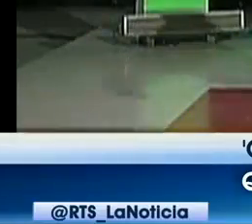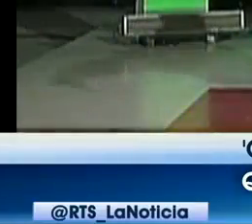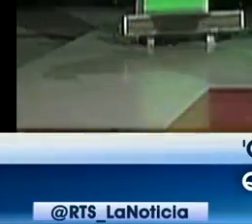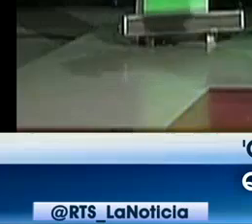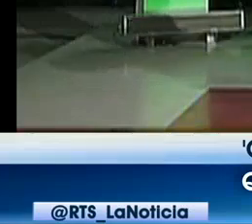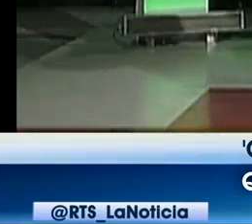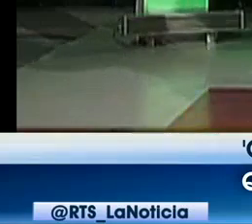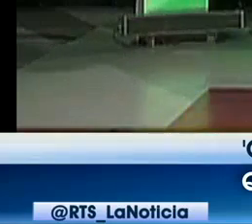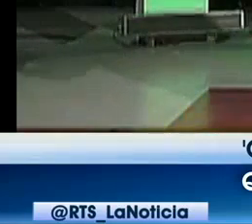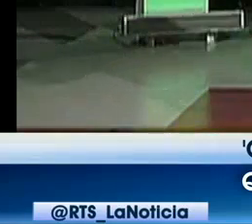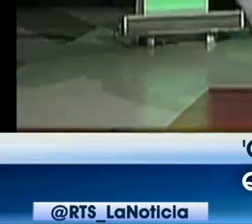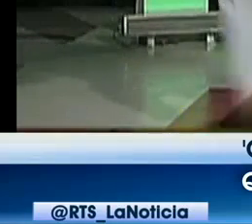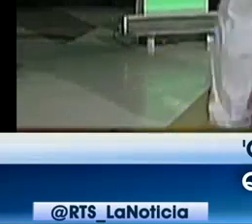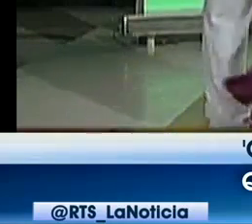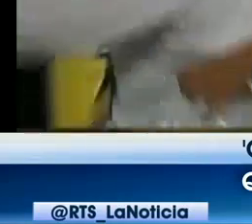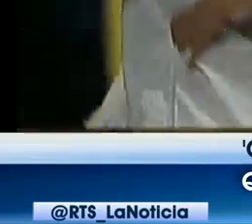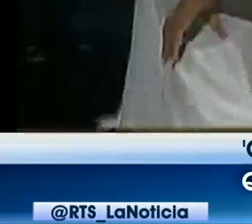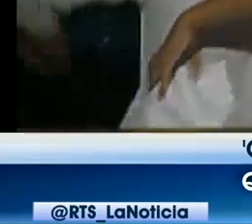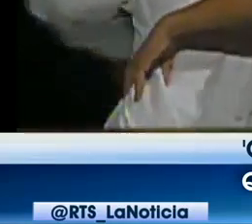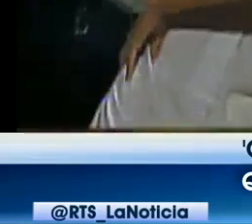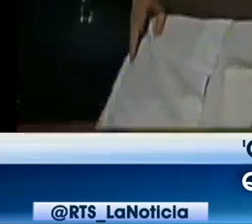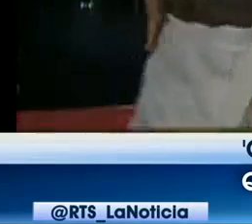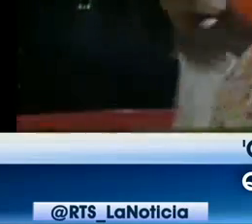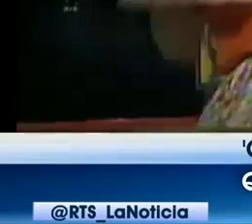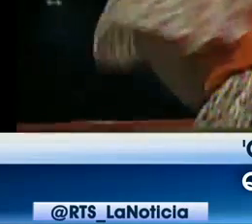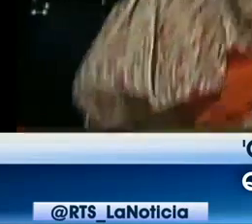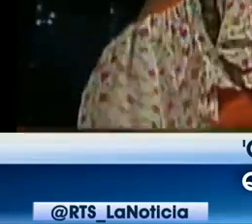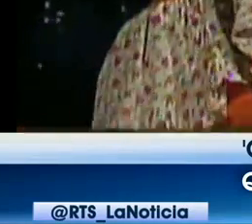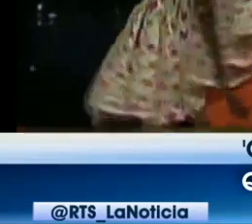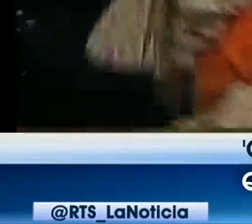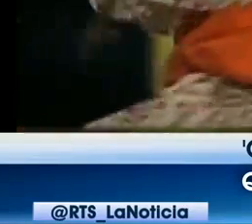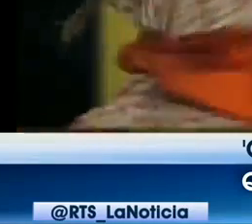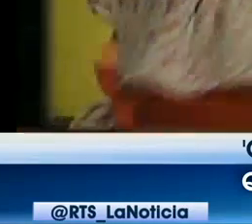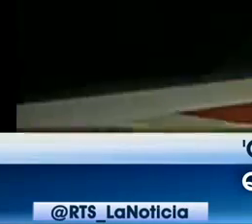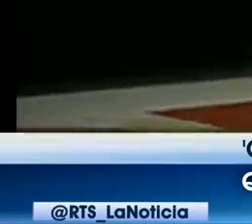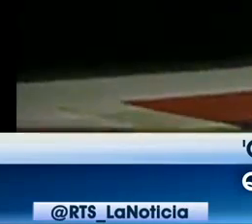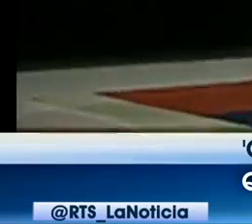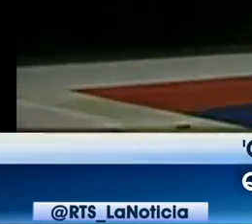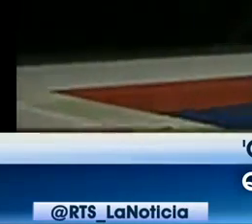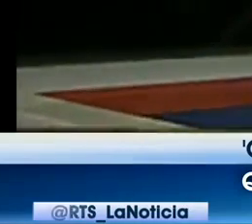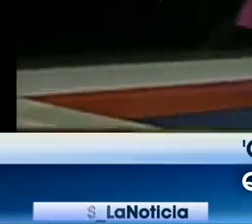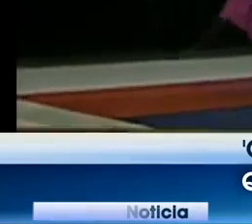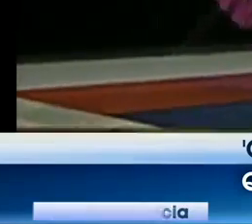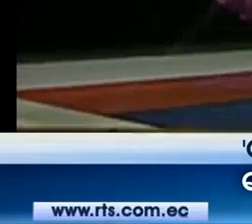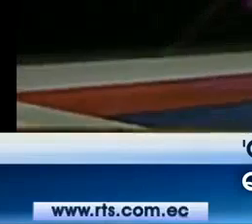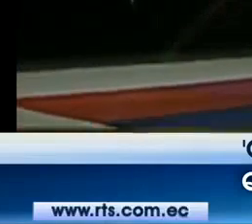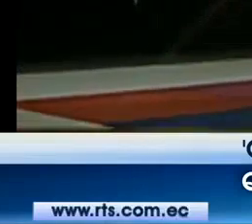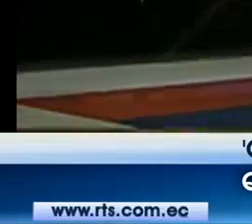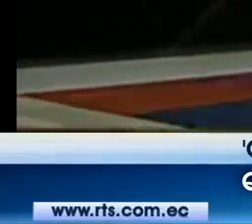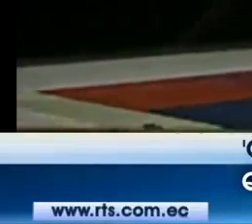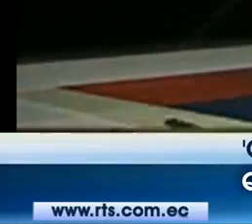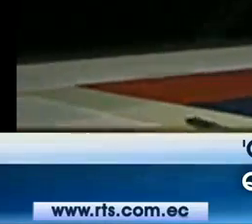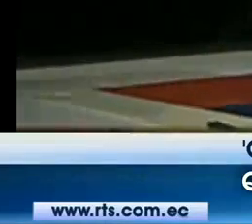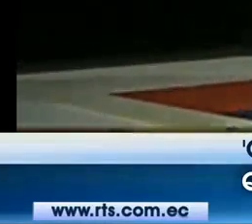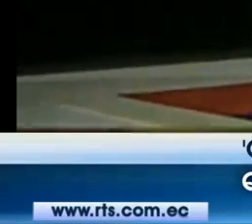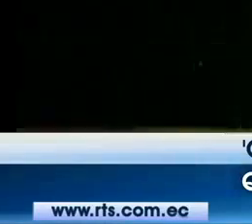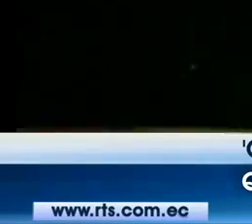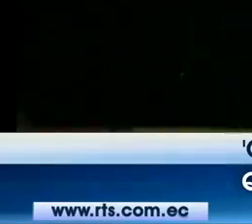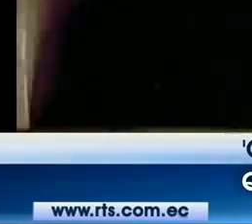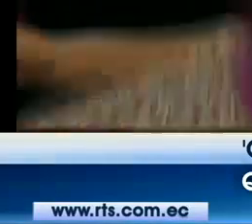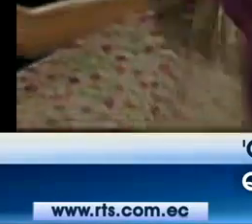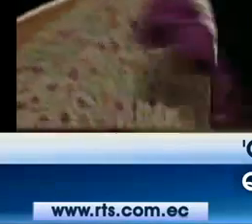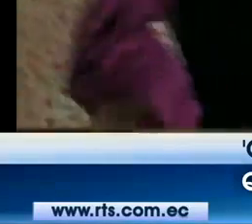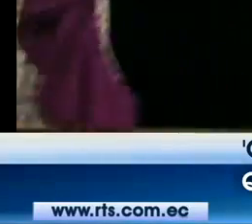mi sombrero y me noto nacio los ritmos con dolor después expresan de mi raza un grande